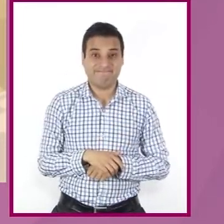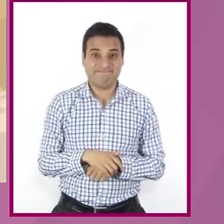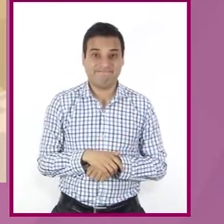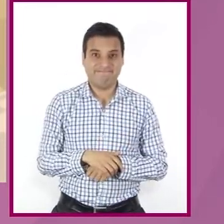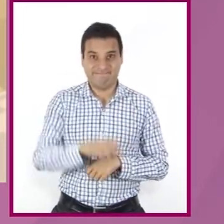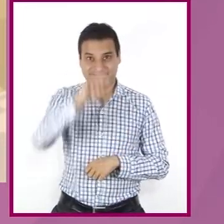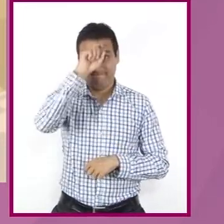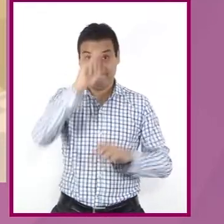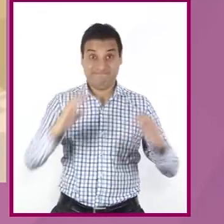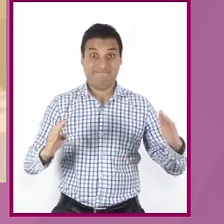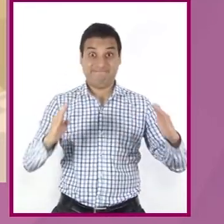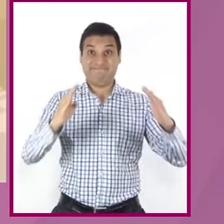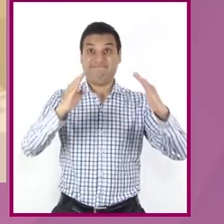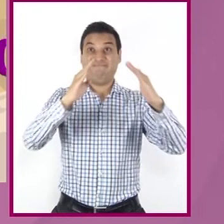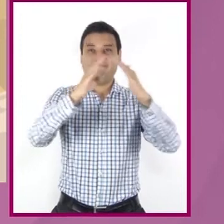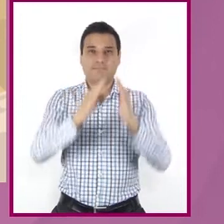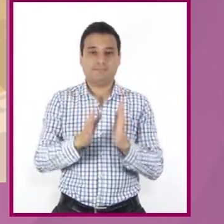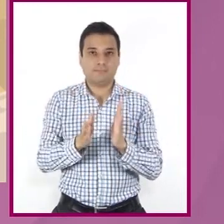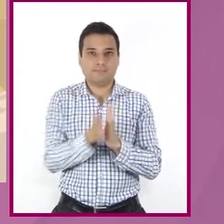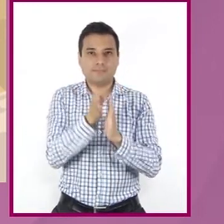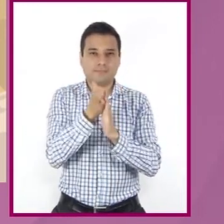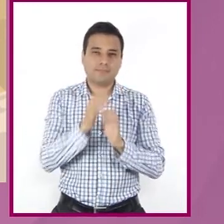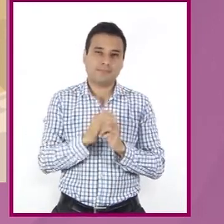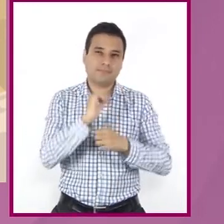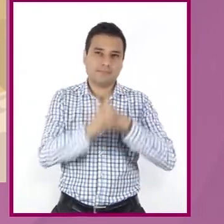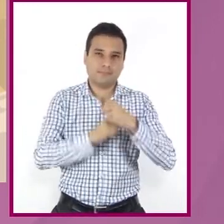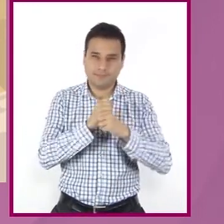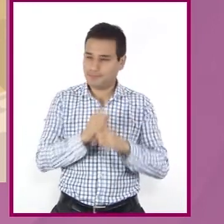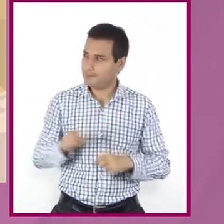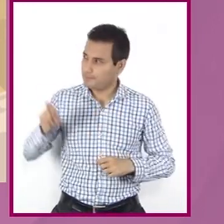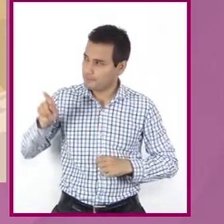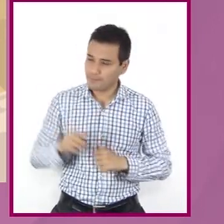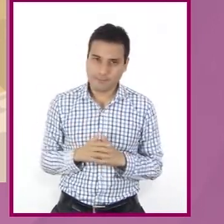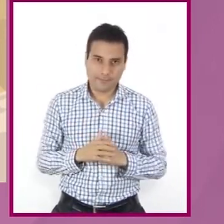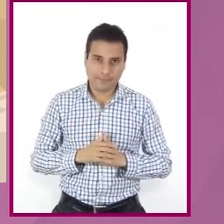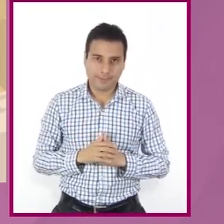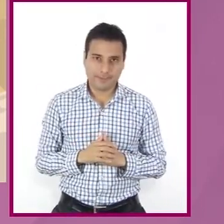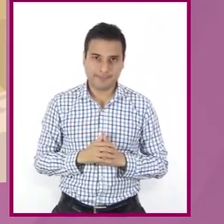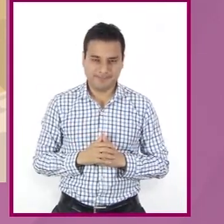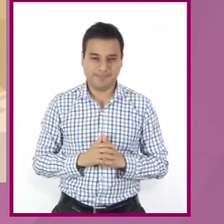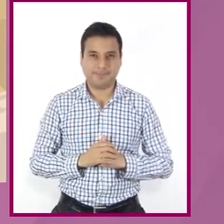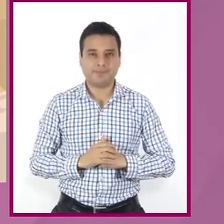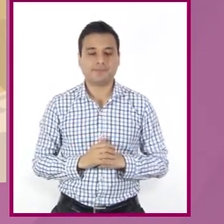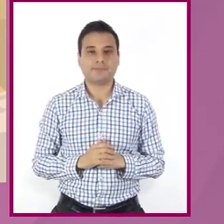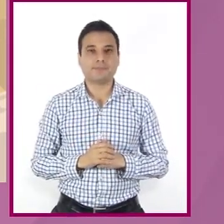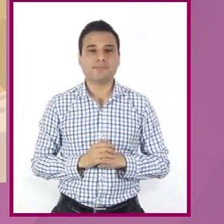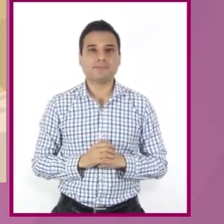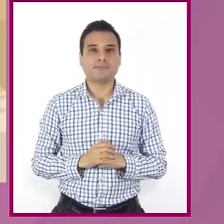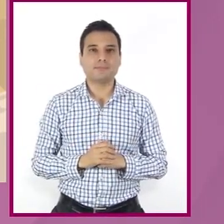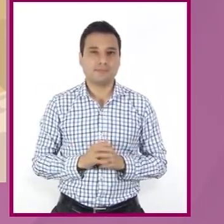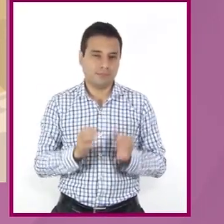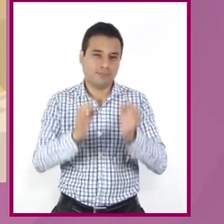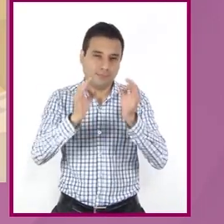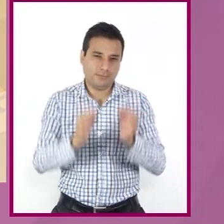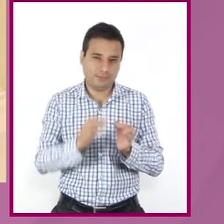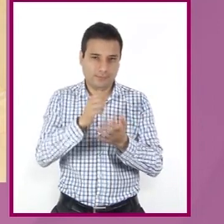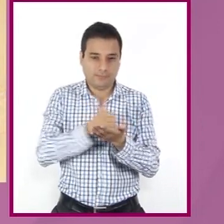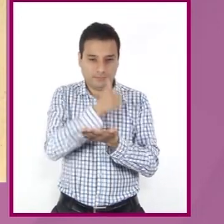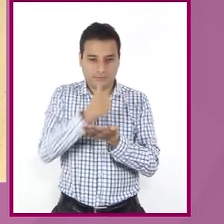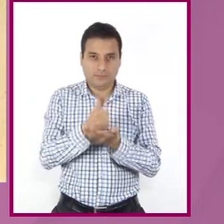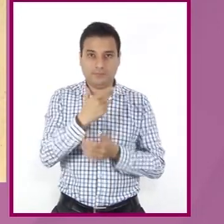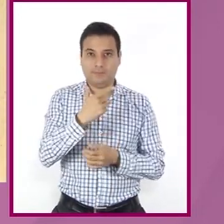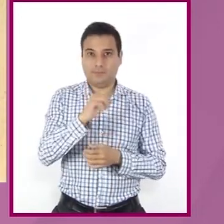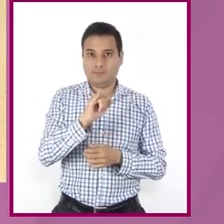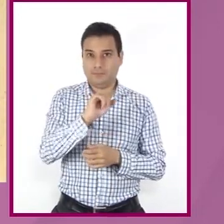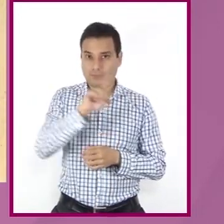Gran Pirámide, construida alrededor del año 2700 antes de nuestra era en Giza,